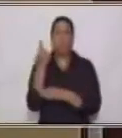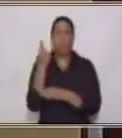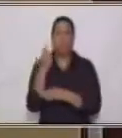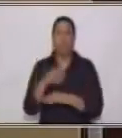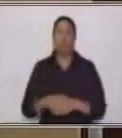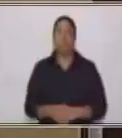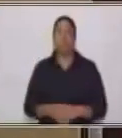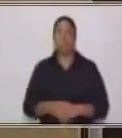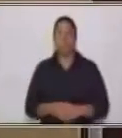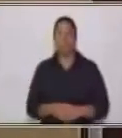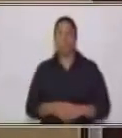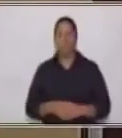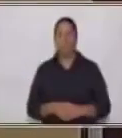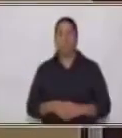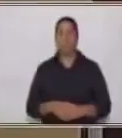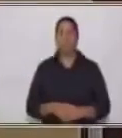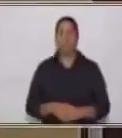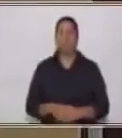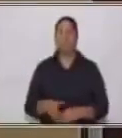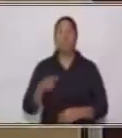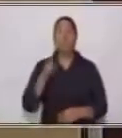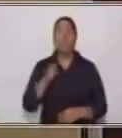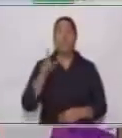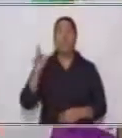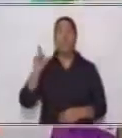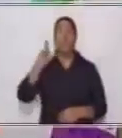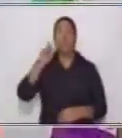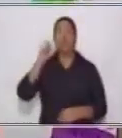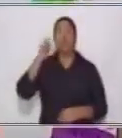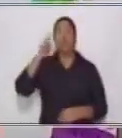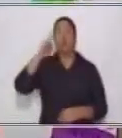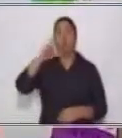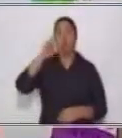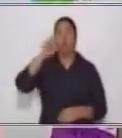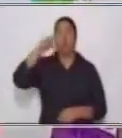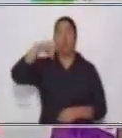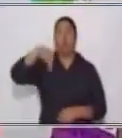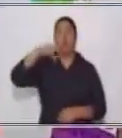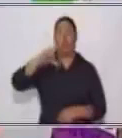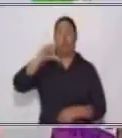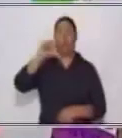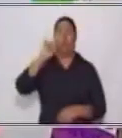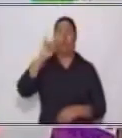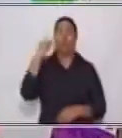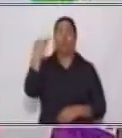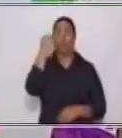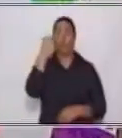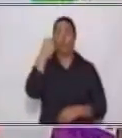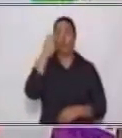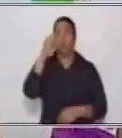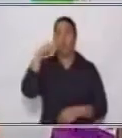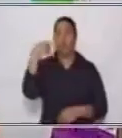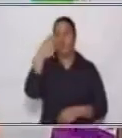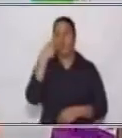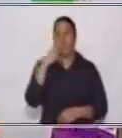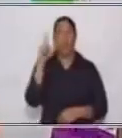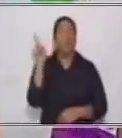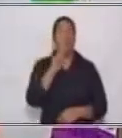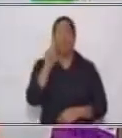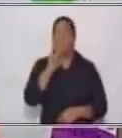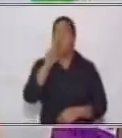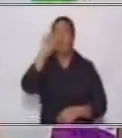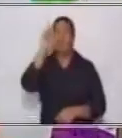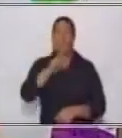nos deben llevar más allá de lo que leímos. No debe cerrar completamente el tema, sino abrirlo para